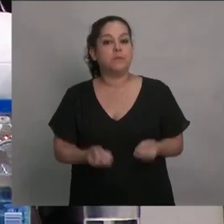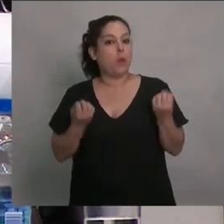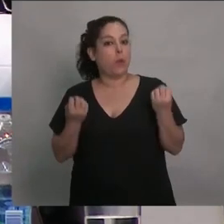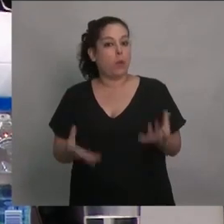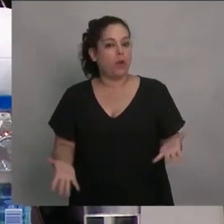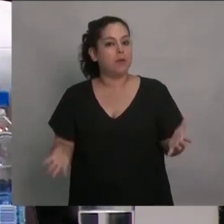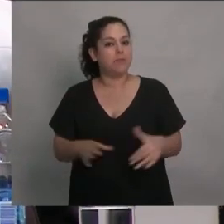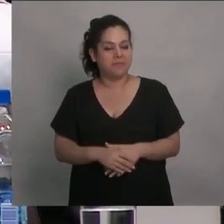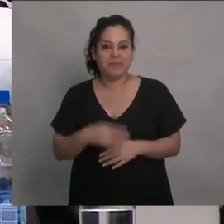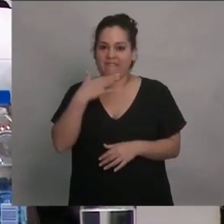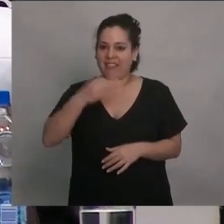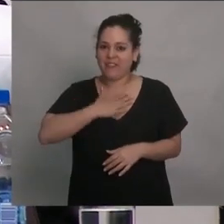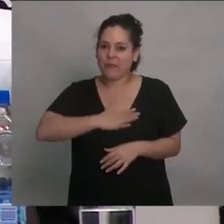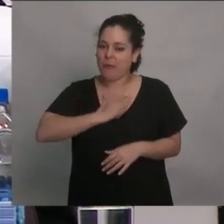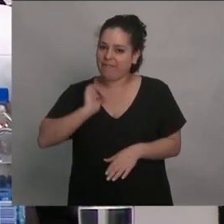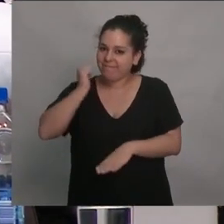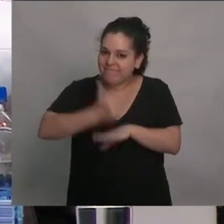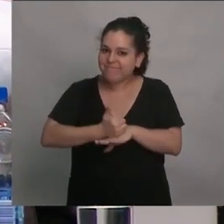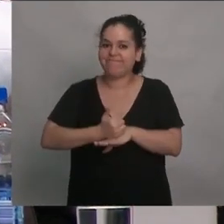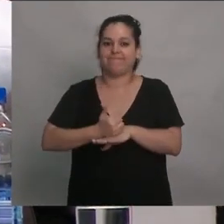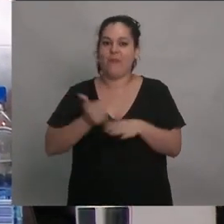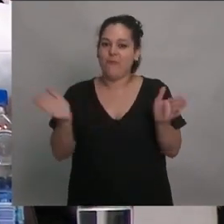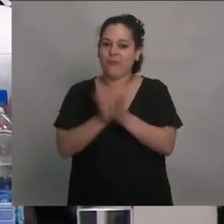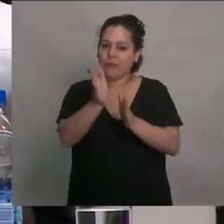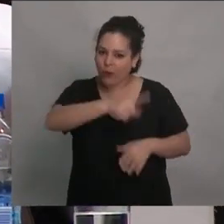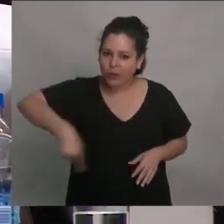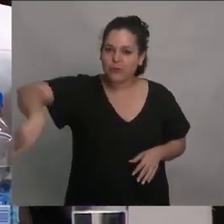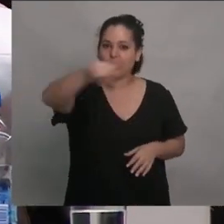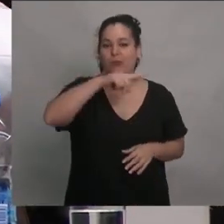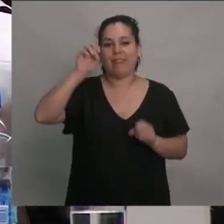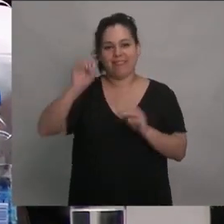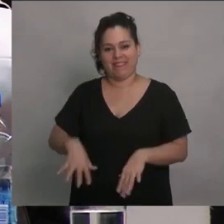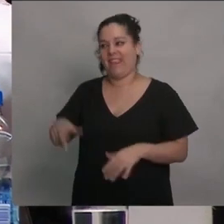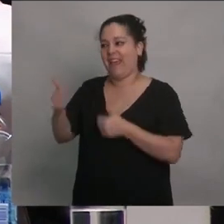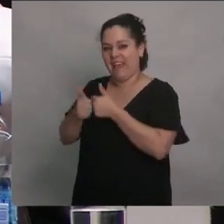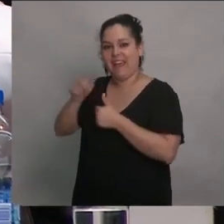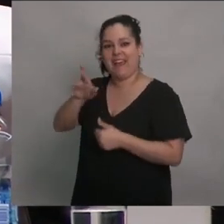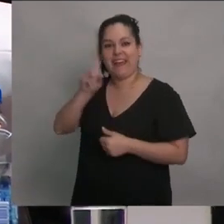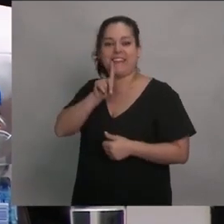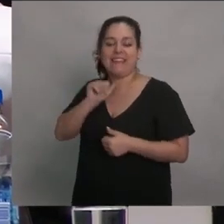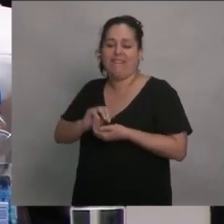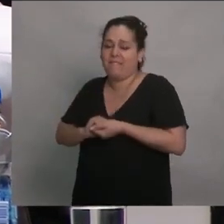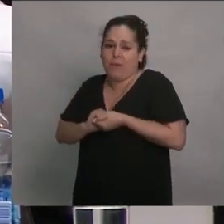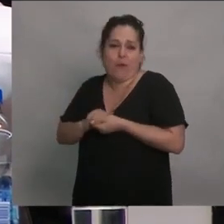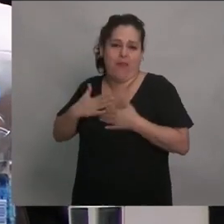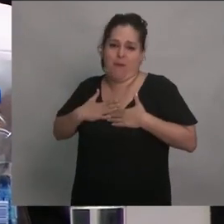Bueno, muy contenta de estar acá con todas ustedes y con Rita, gran amiga. Y yo quiero tomar